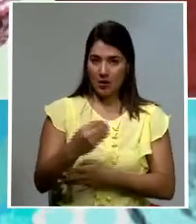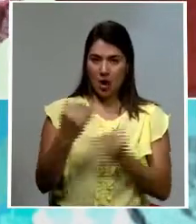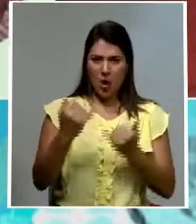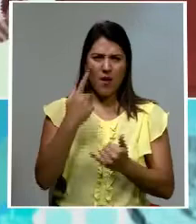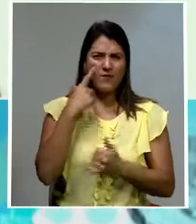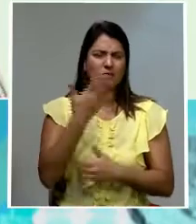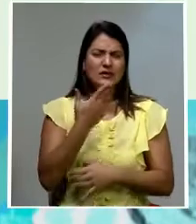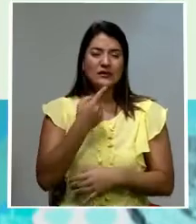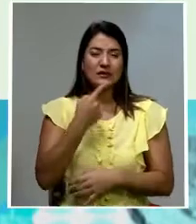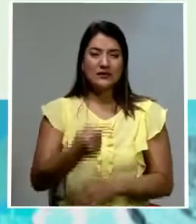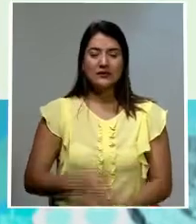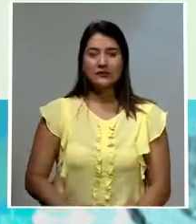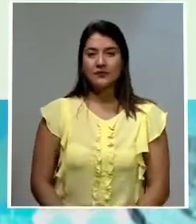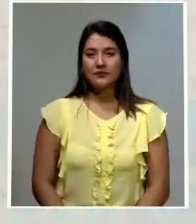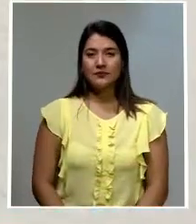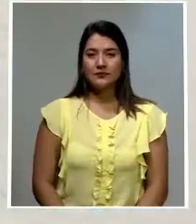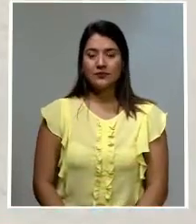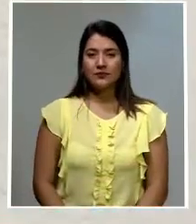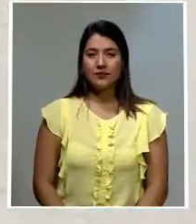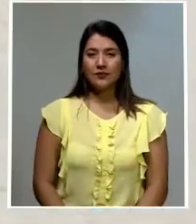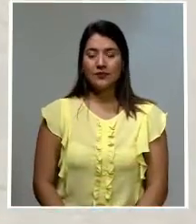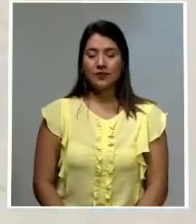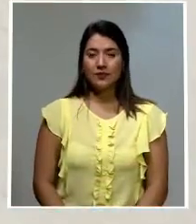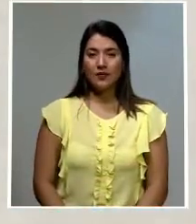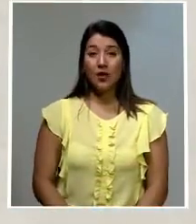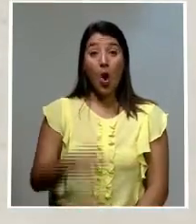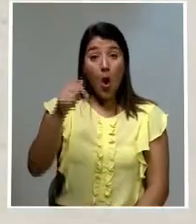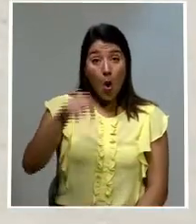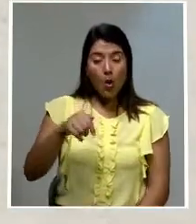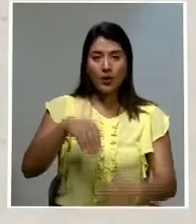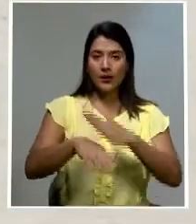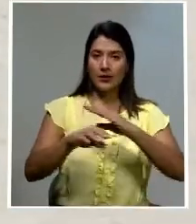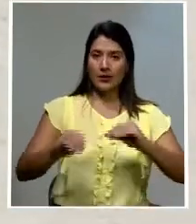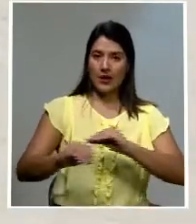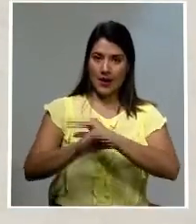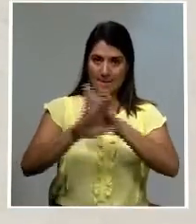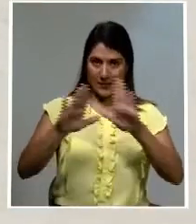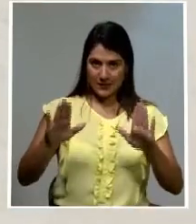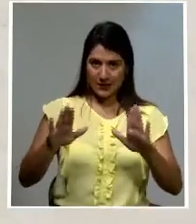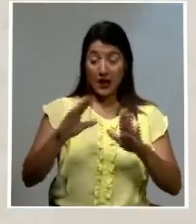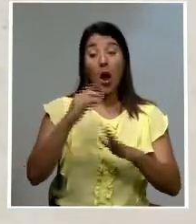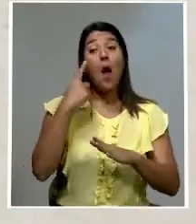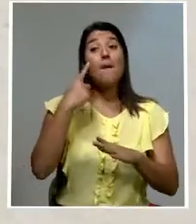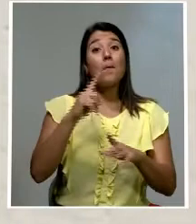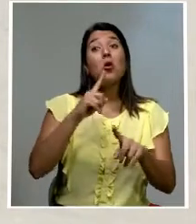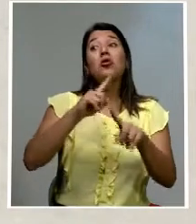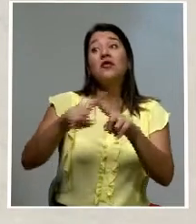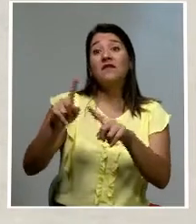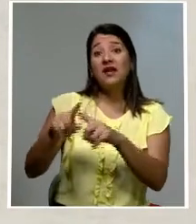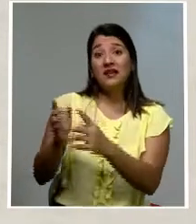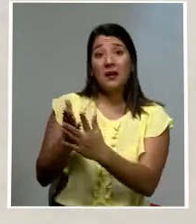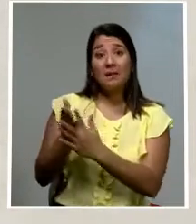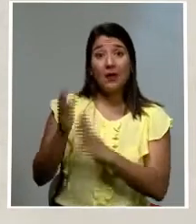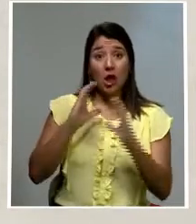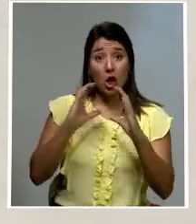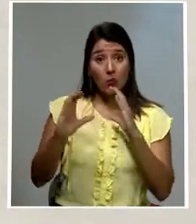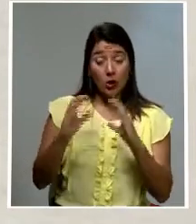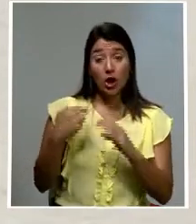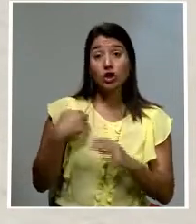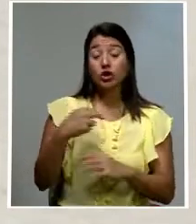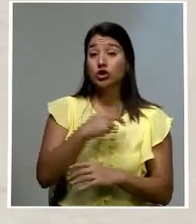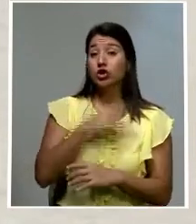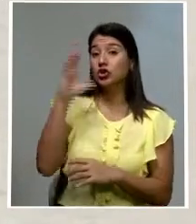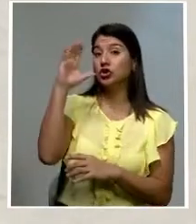dijeron. En el transcurso de hoy en la mañana y por diversos medios de comunicación nos enteramos de